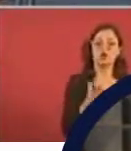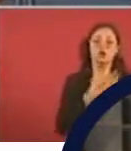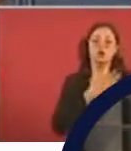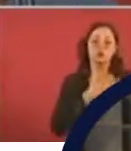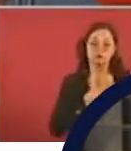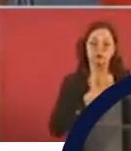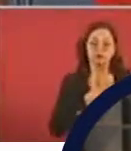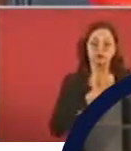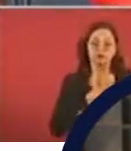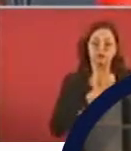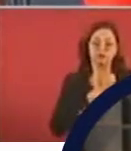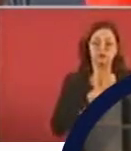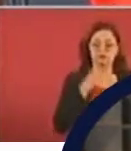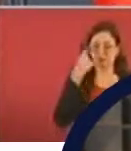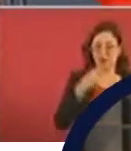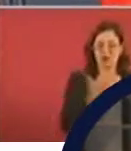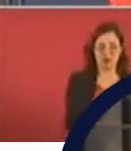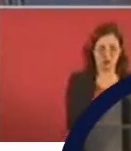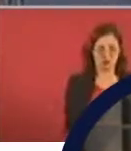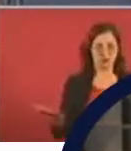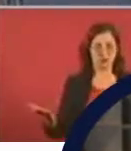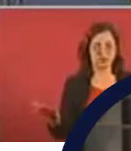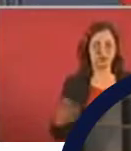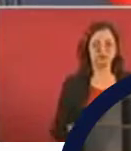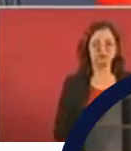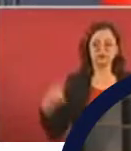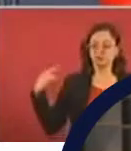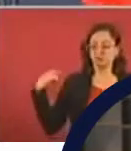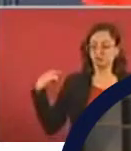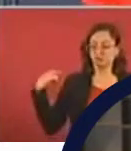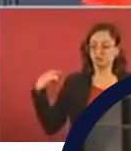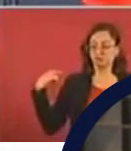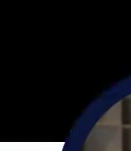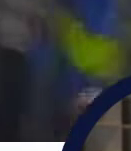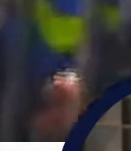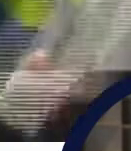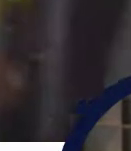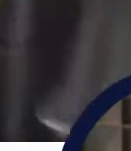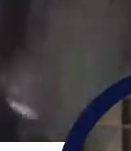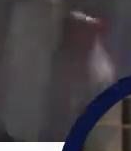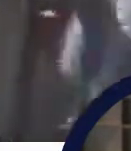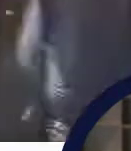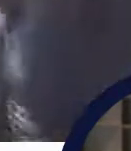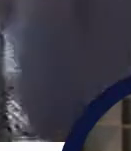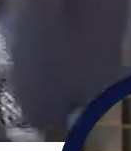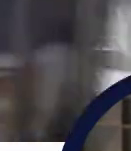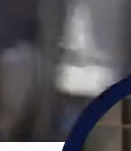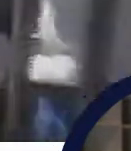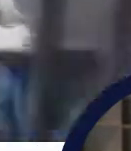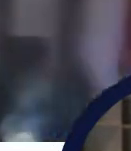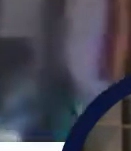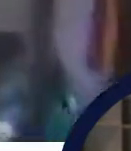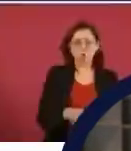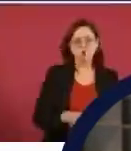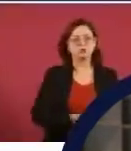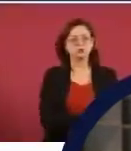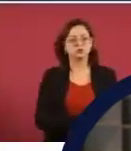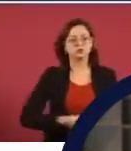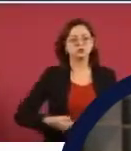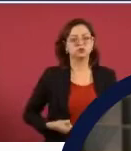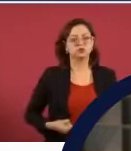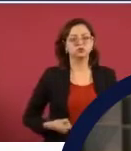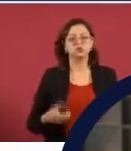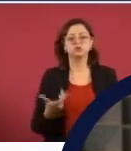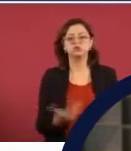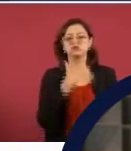cada uno de los informes. Claro, se agrega lo que haya pasado en los últimos 2 meses. Pero pues básicamente es pues la misma